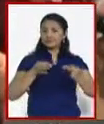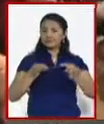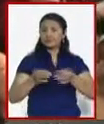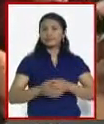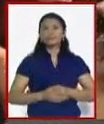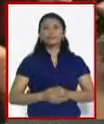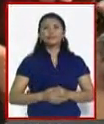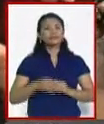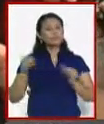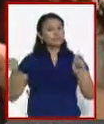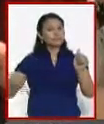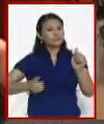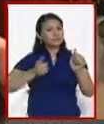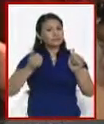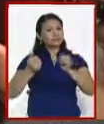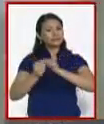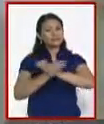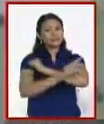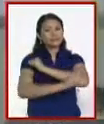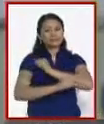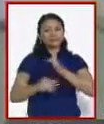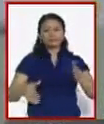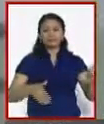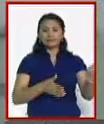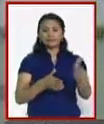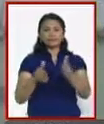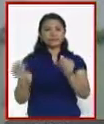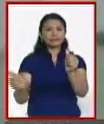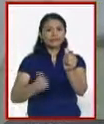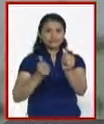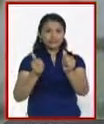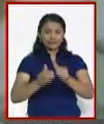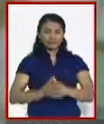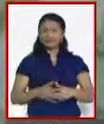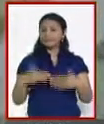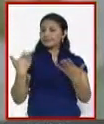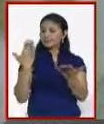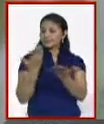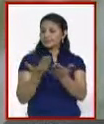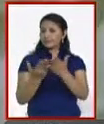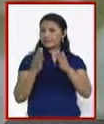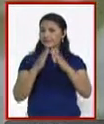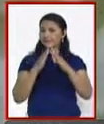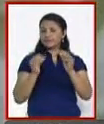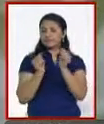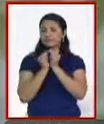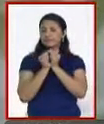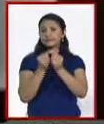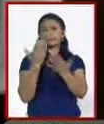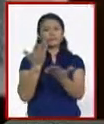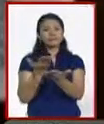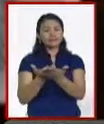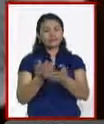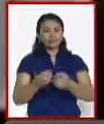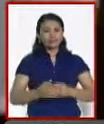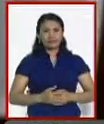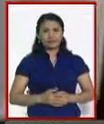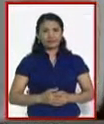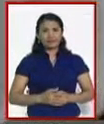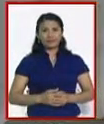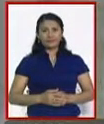que creo que lo han seguido desde la doble vía. Porque han llegado directo, casi junto con él, han llegado, pues